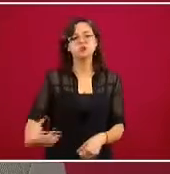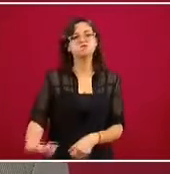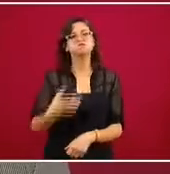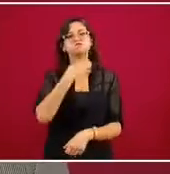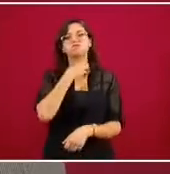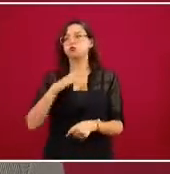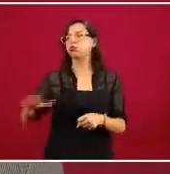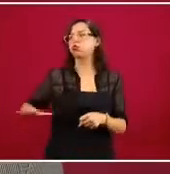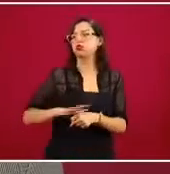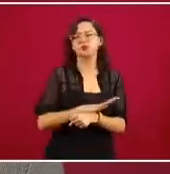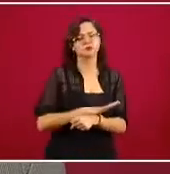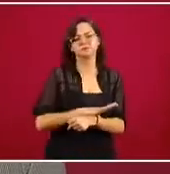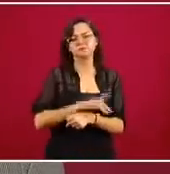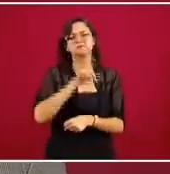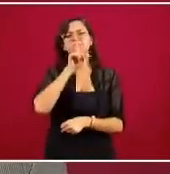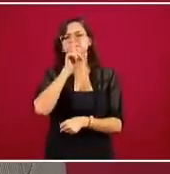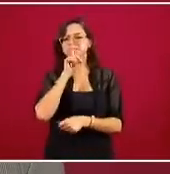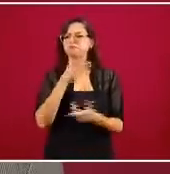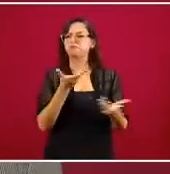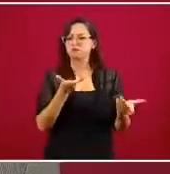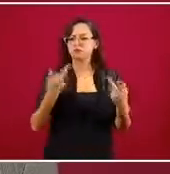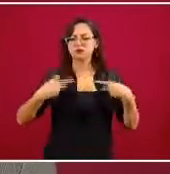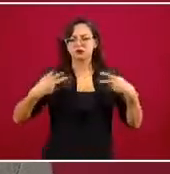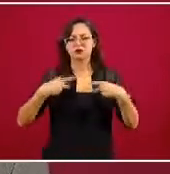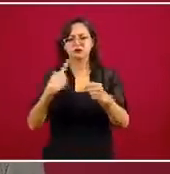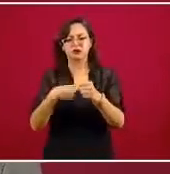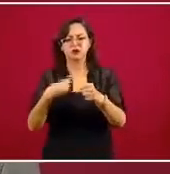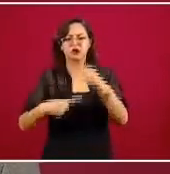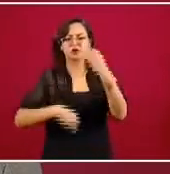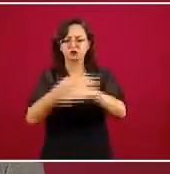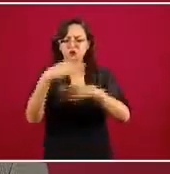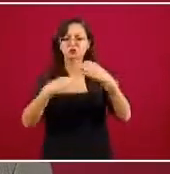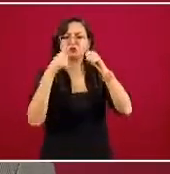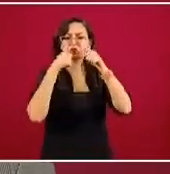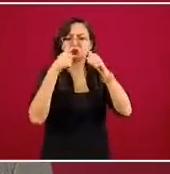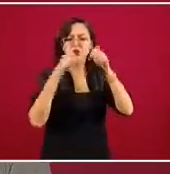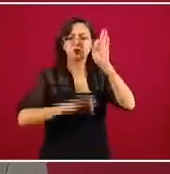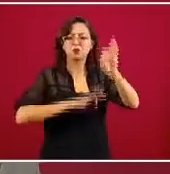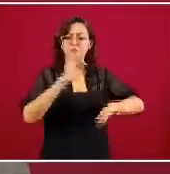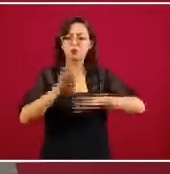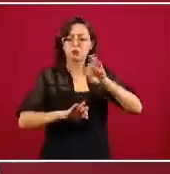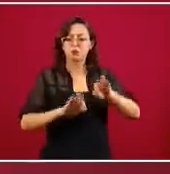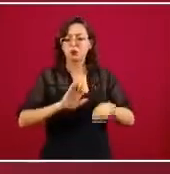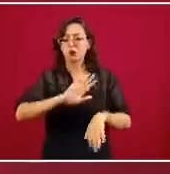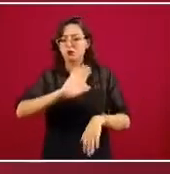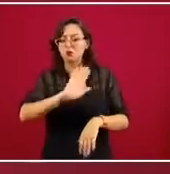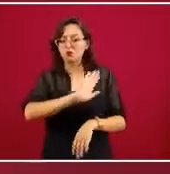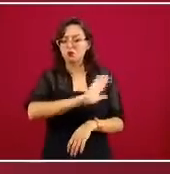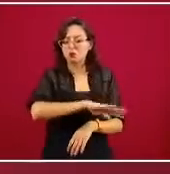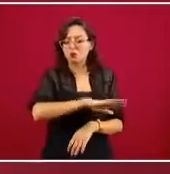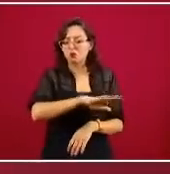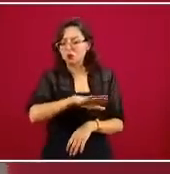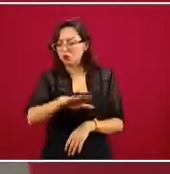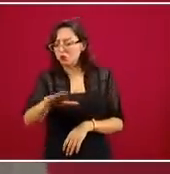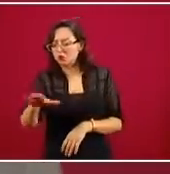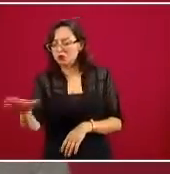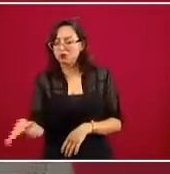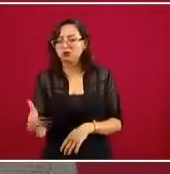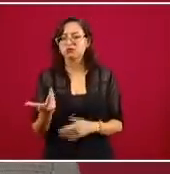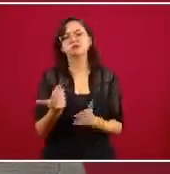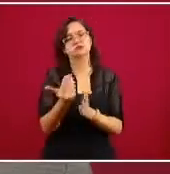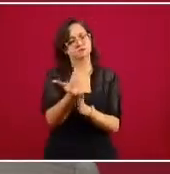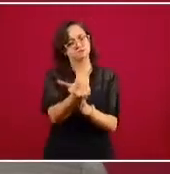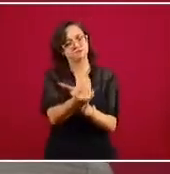todas y todos los enfermos y reduzcamos la mortalidad. Ese es el propósito y en eso ha habido un gran